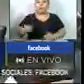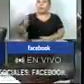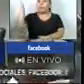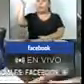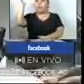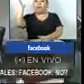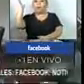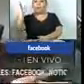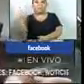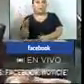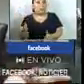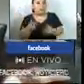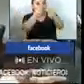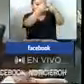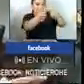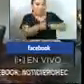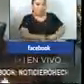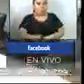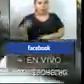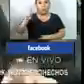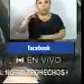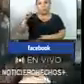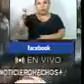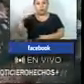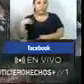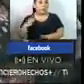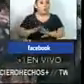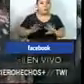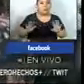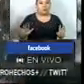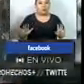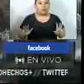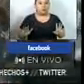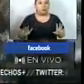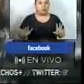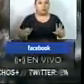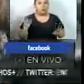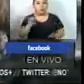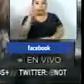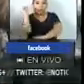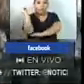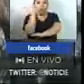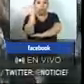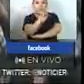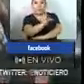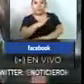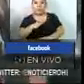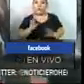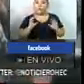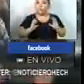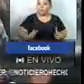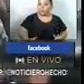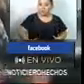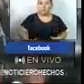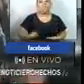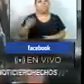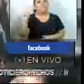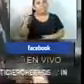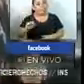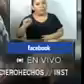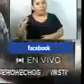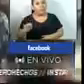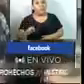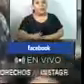de presupuesto 2020 para cubrir esa emergencia que el gobierno tiene por supuesto que están